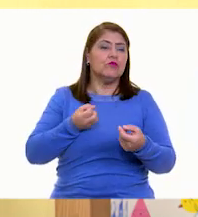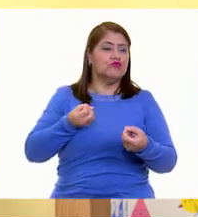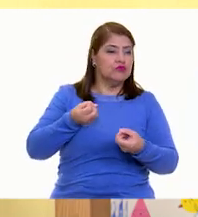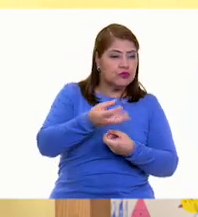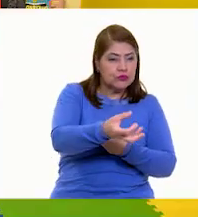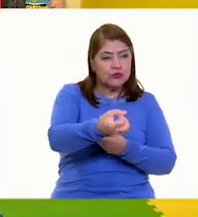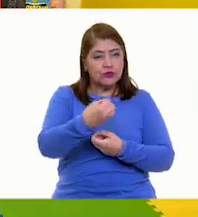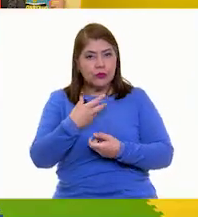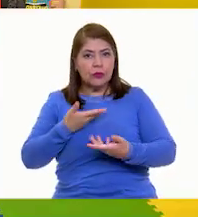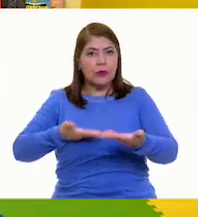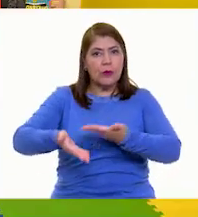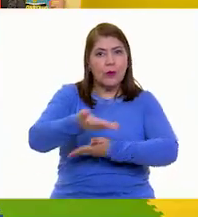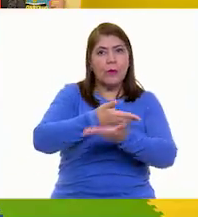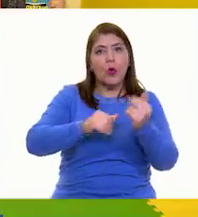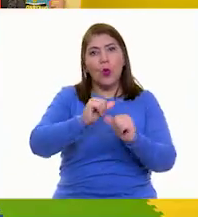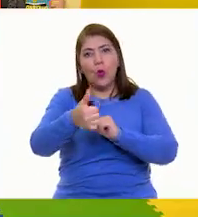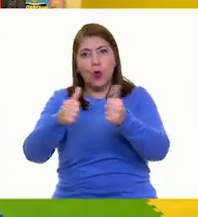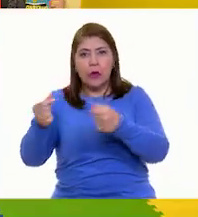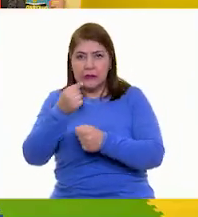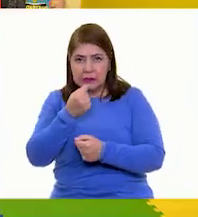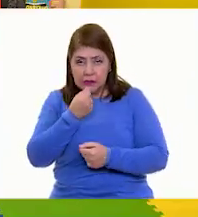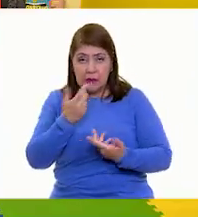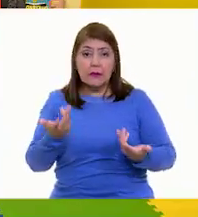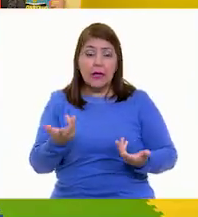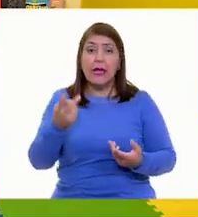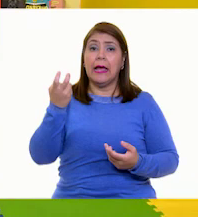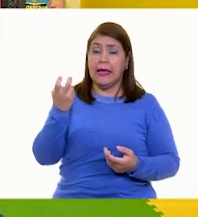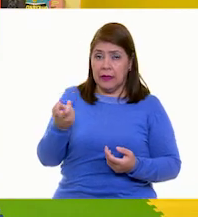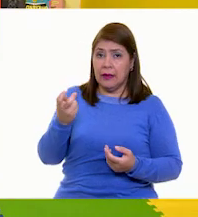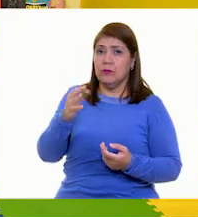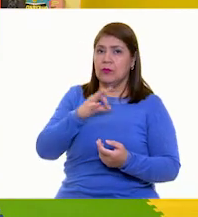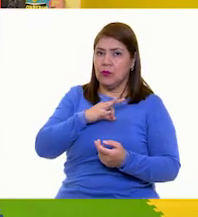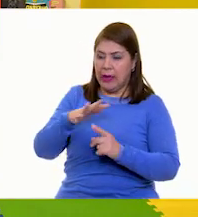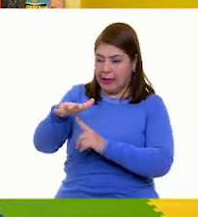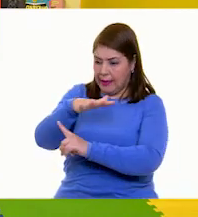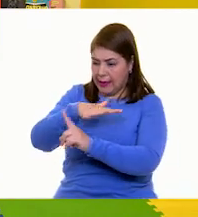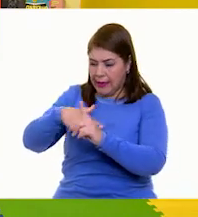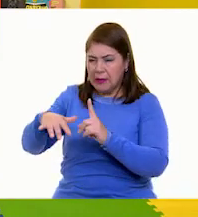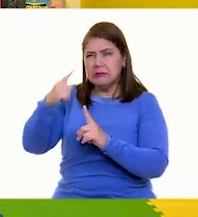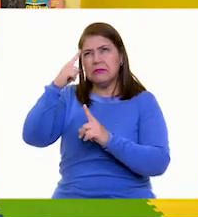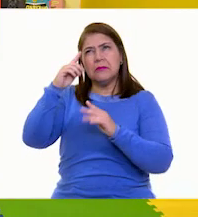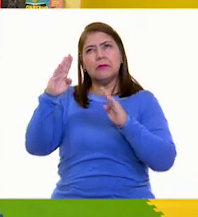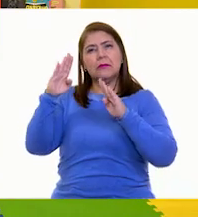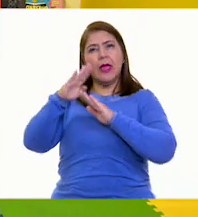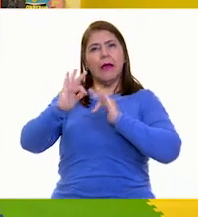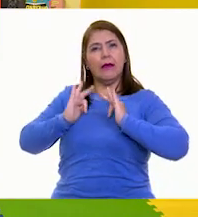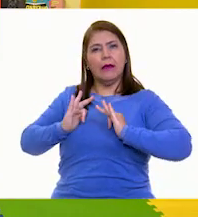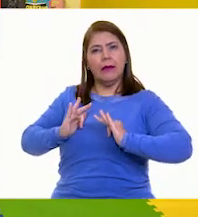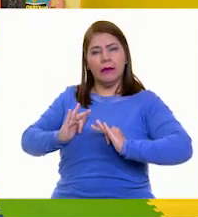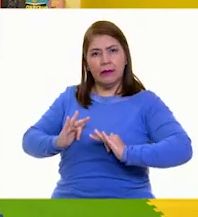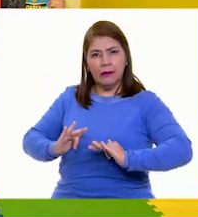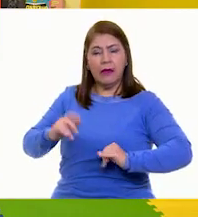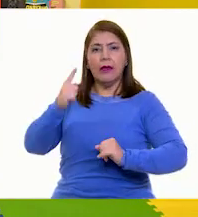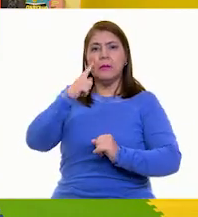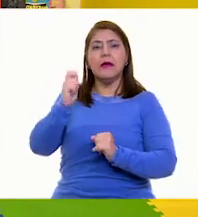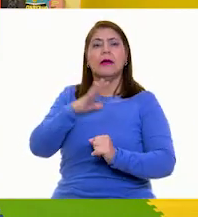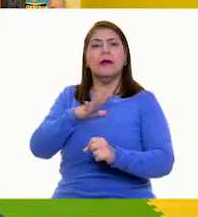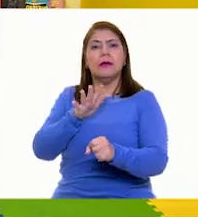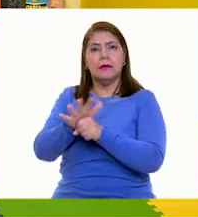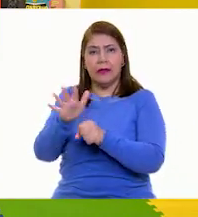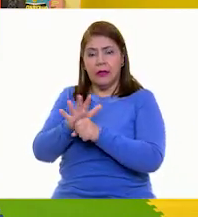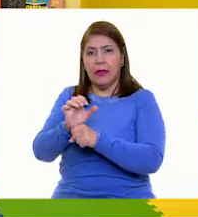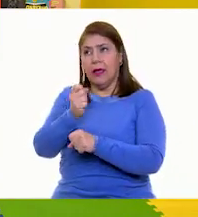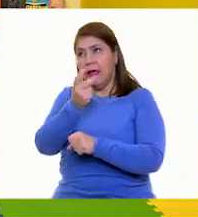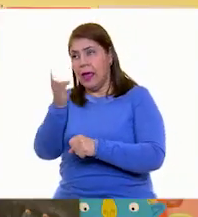otros niños. Por ello, cuando están inmersos en ambientes agradables y sobre todo rodeados de